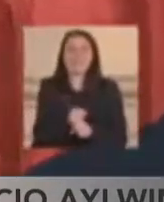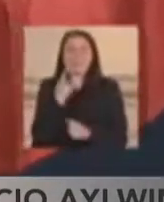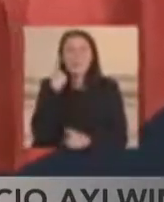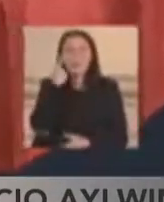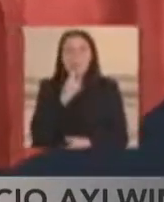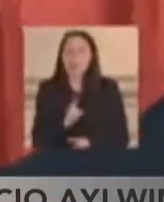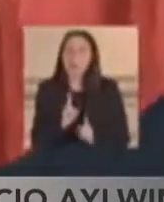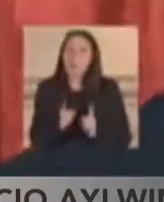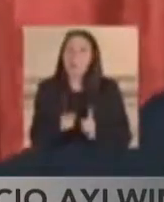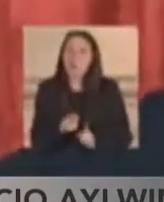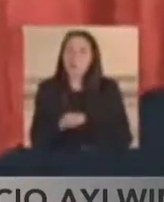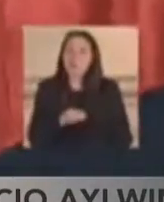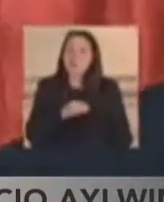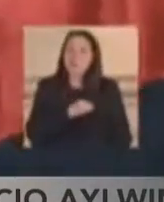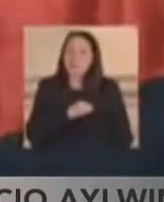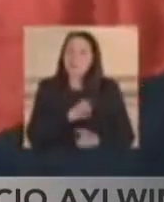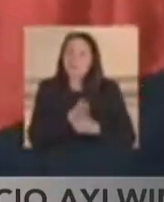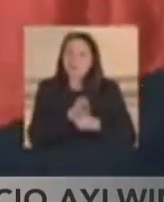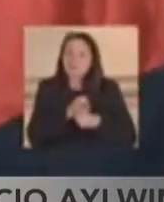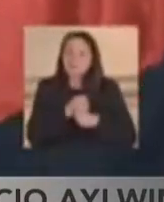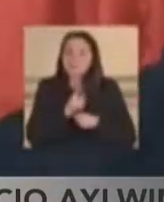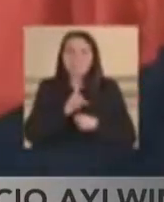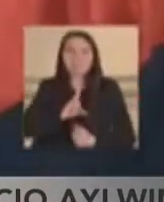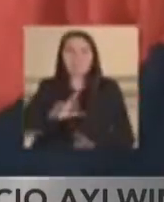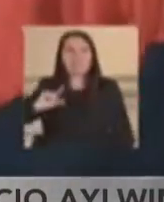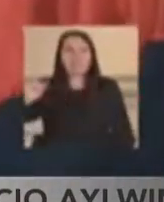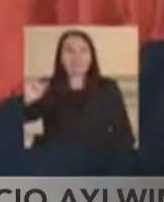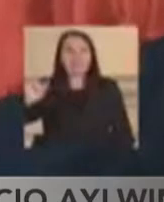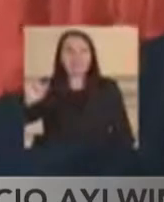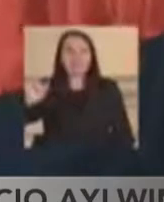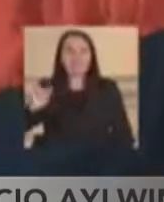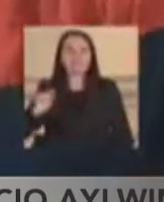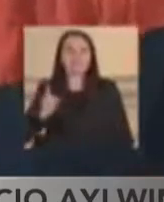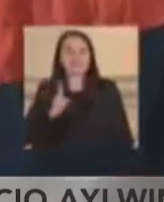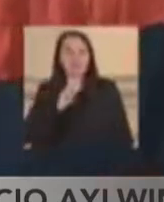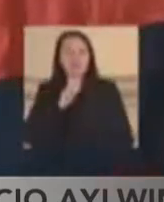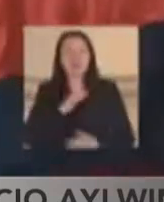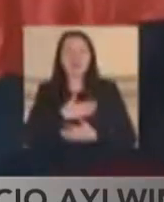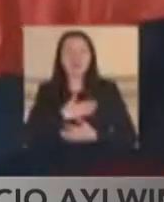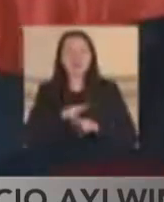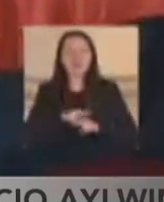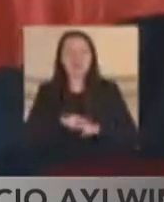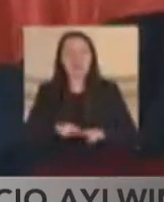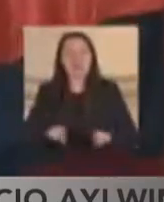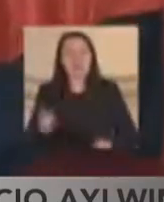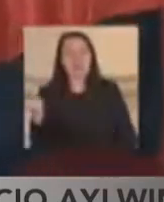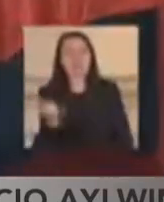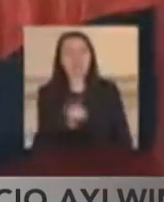Sin embargo, a pesar de la pena que nos produce su partida, estamos tranquilos,